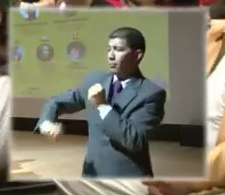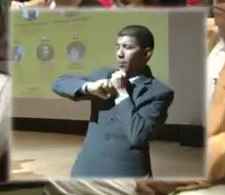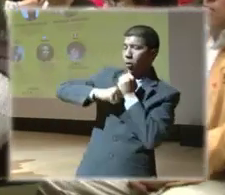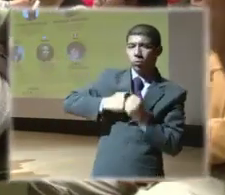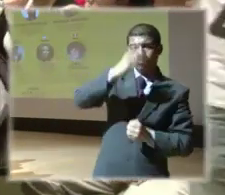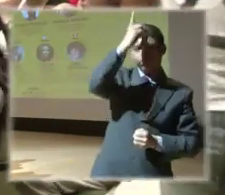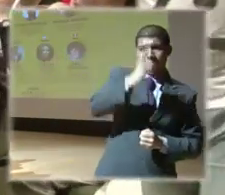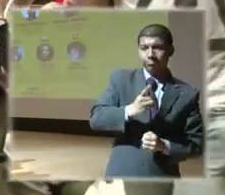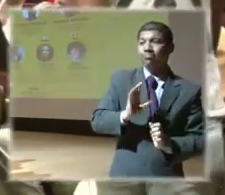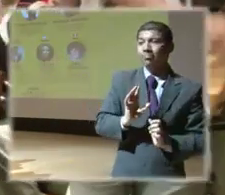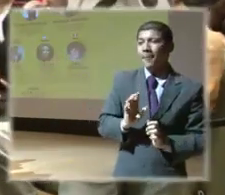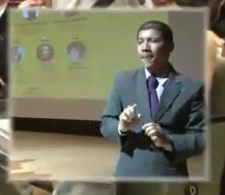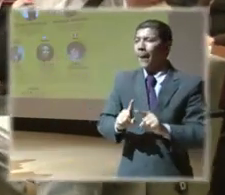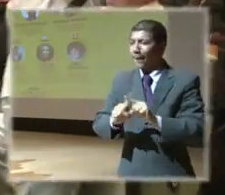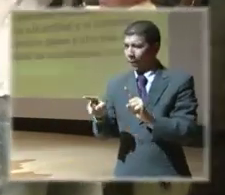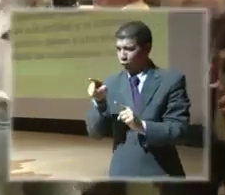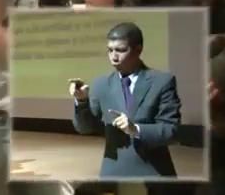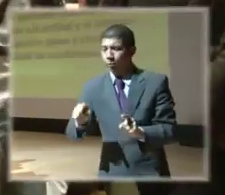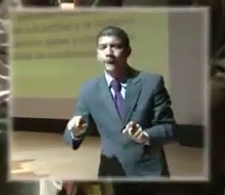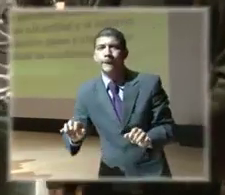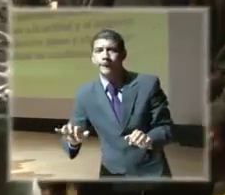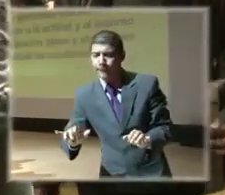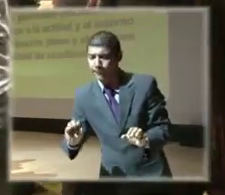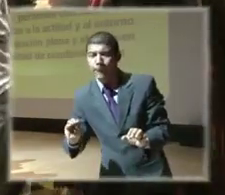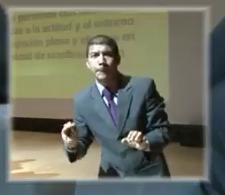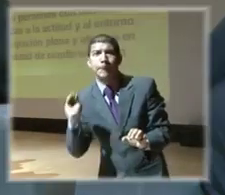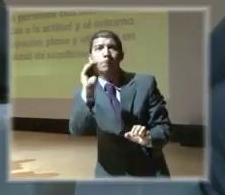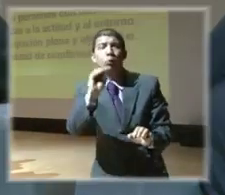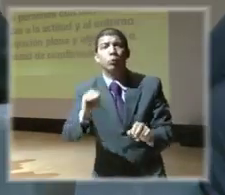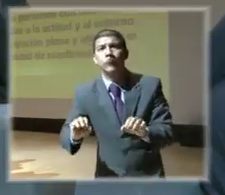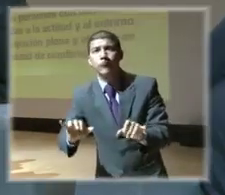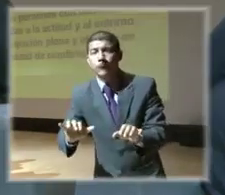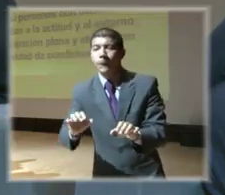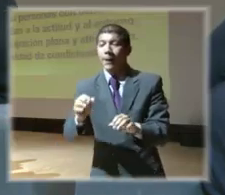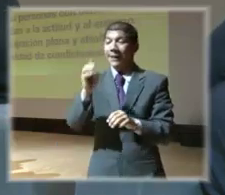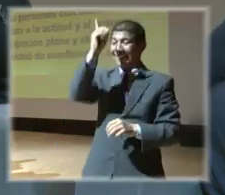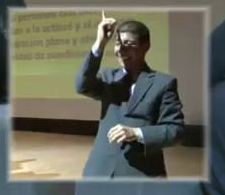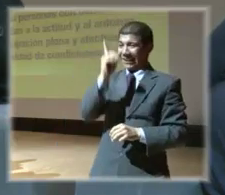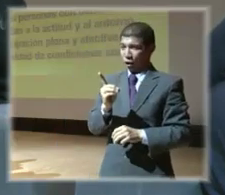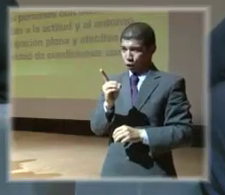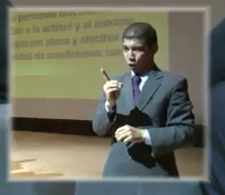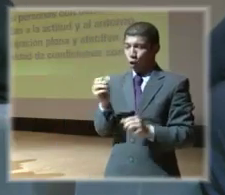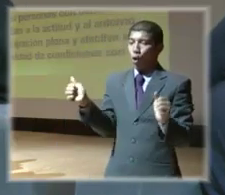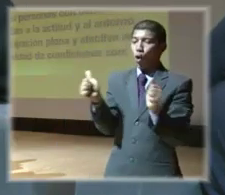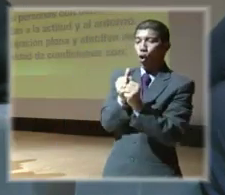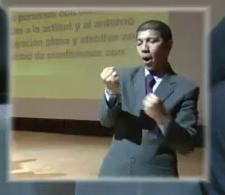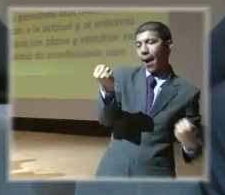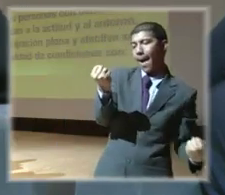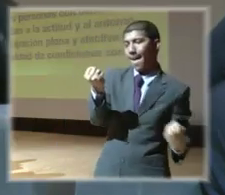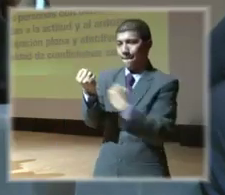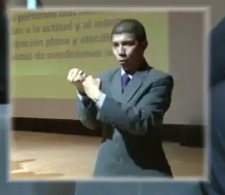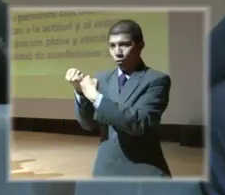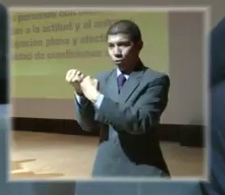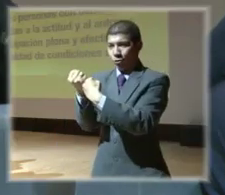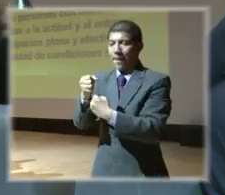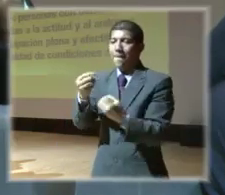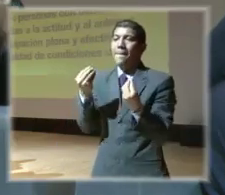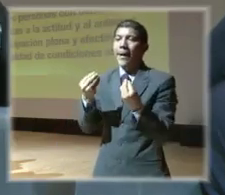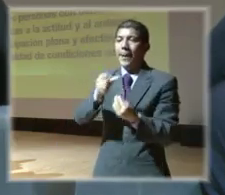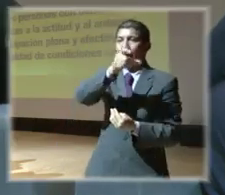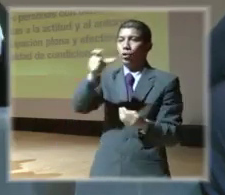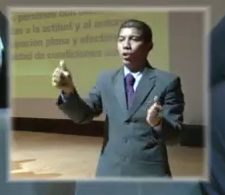con apoyo, discapacidad, le van a aparecer 100 páginas. Estoy poniendo un número ideal, ¿no? Pero es